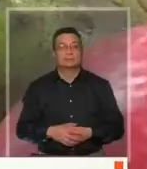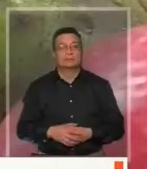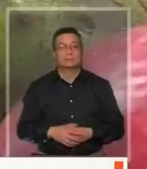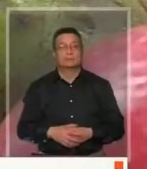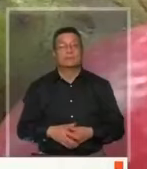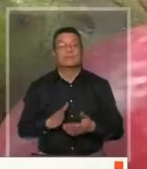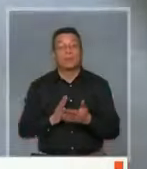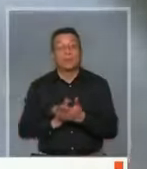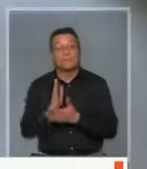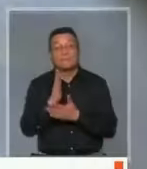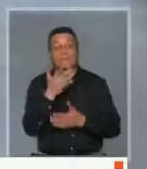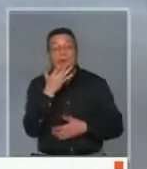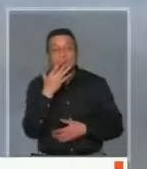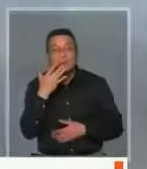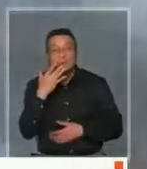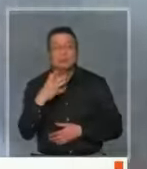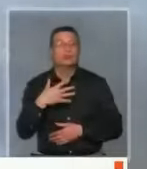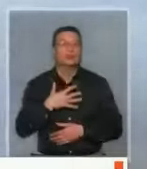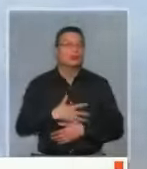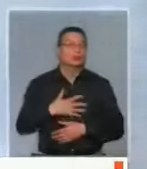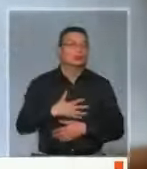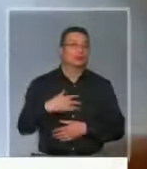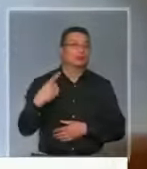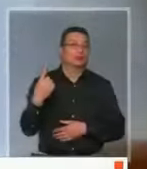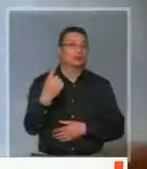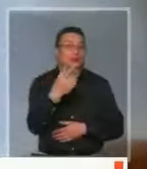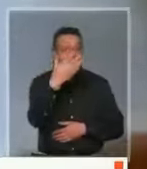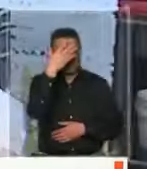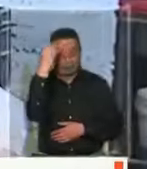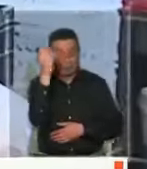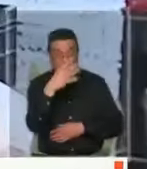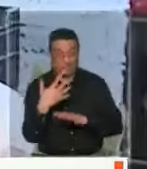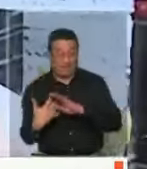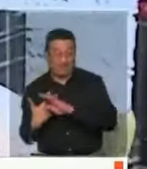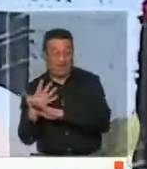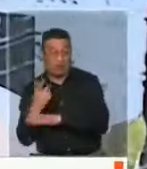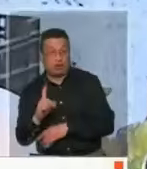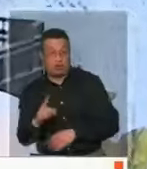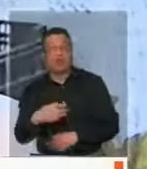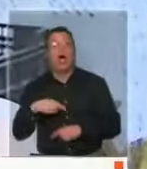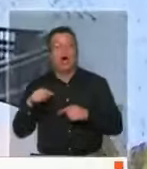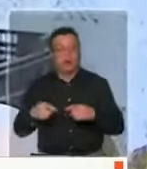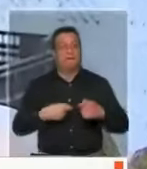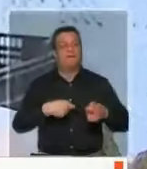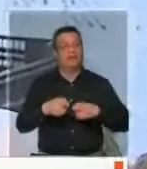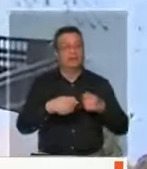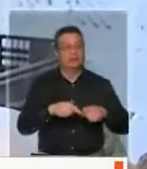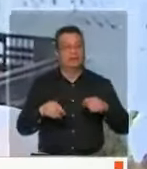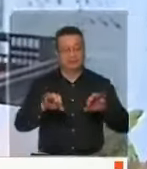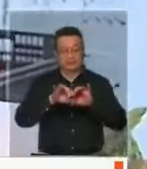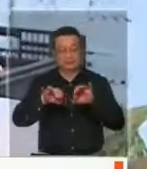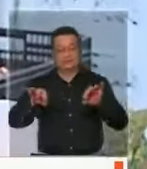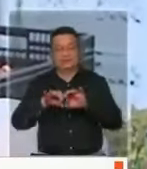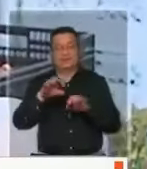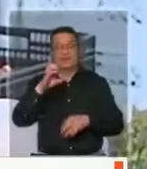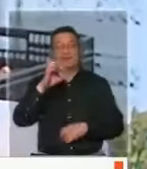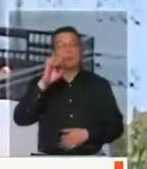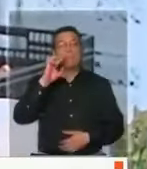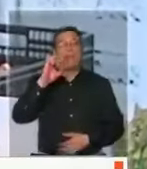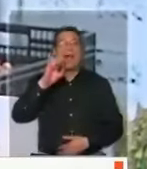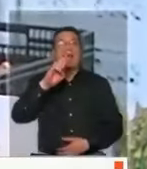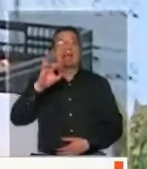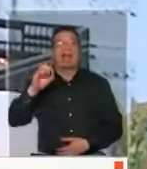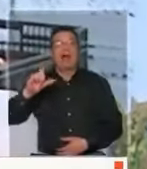Partimos por el postre, sí. No piense que nos olvidamos de las verduras. Se está vendiendo ahora, porque está llegando con más cantidades,